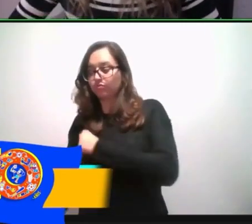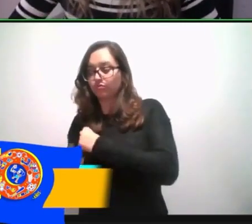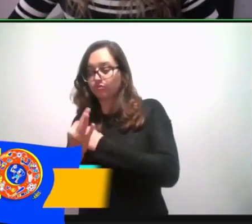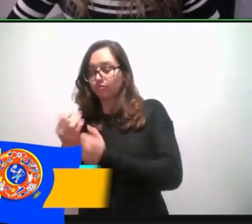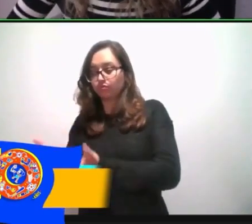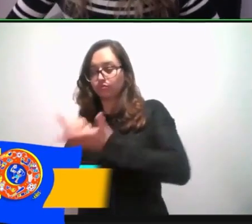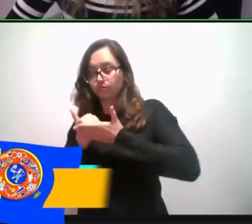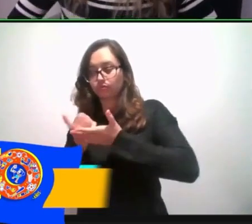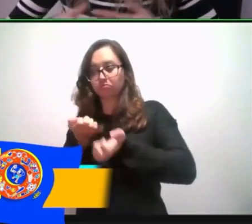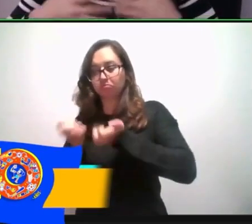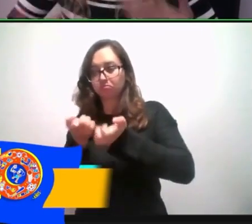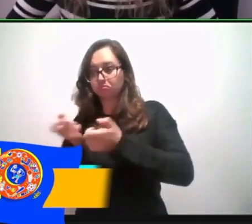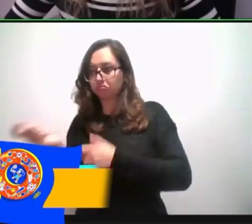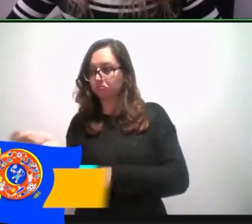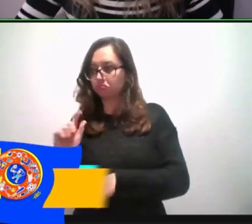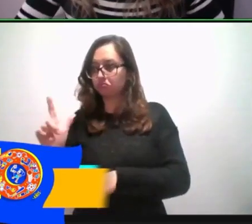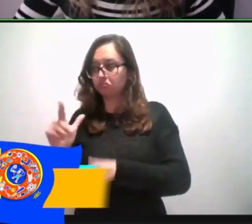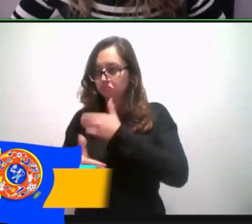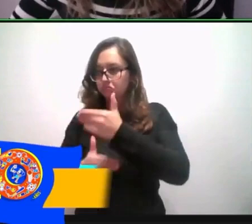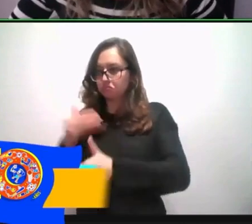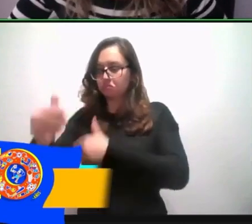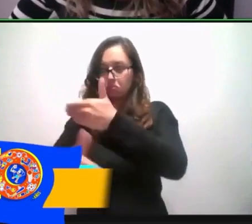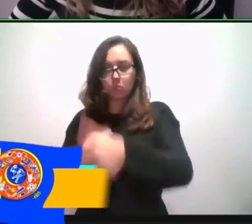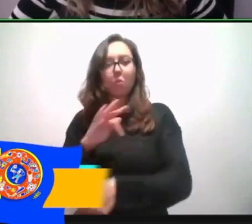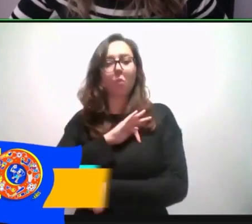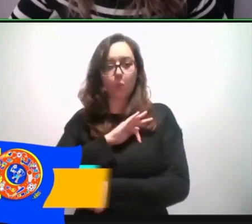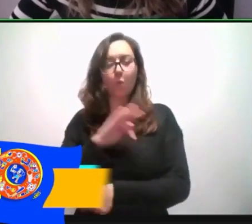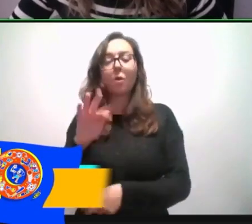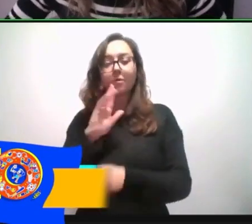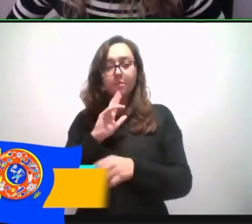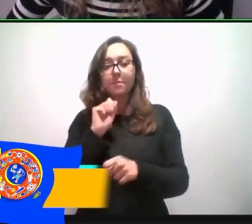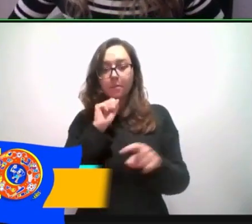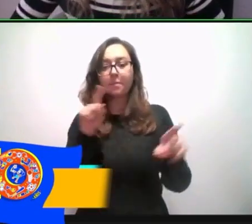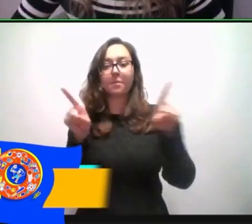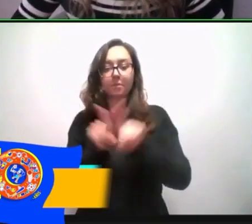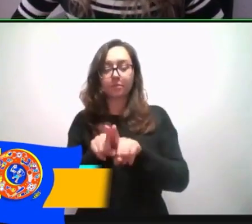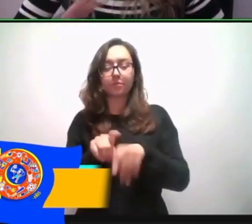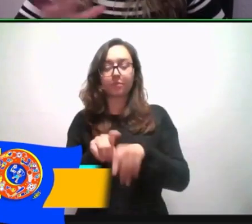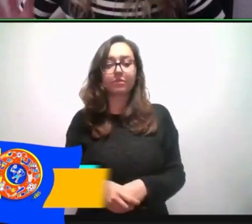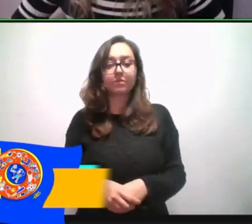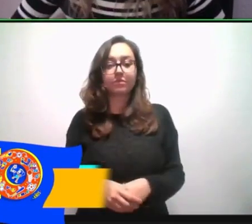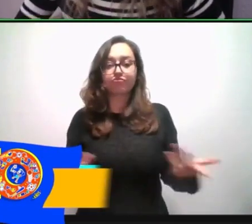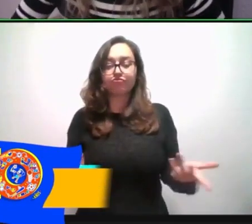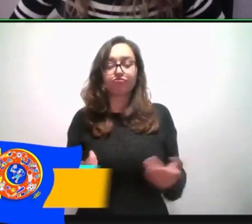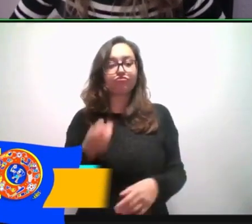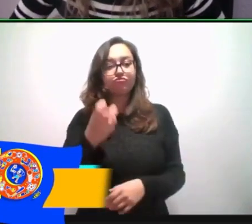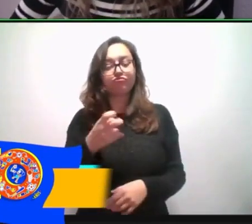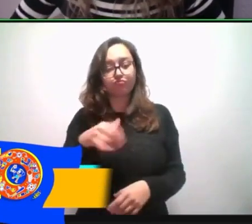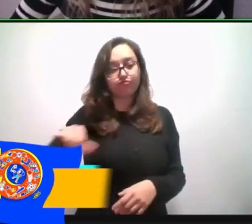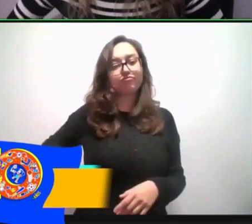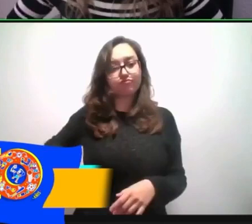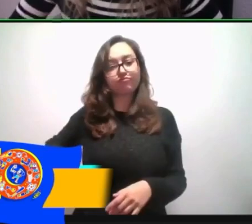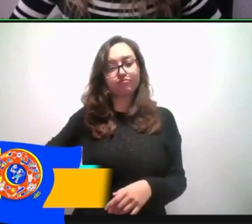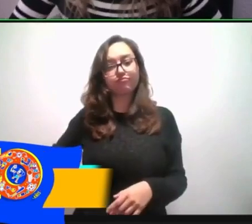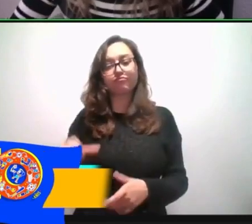físico, a nuestro correcto desarrollo también de la personalidad. Así que es muy interesante que nos convoque el deporte y